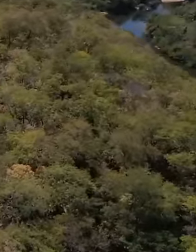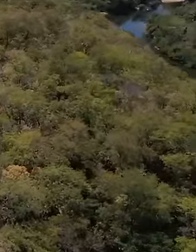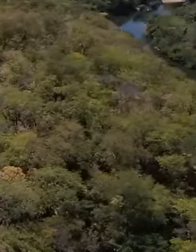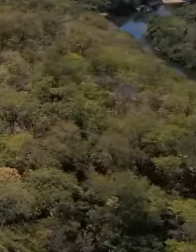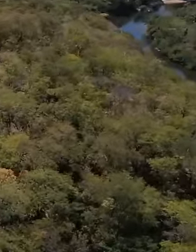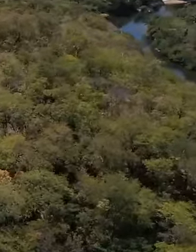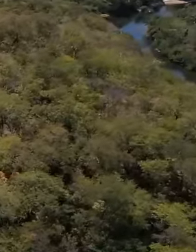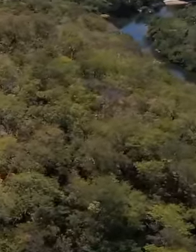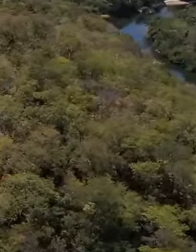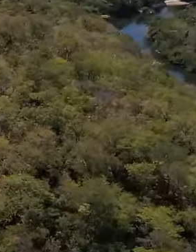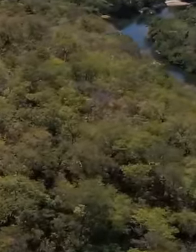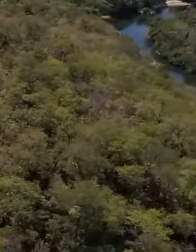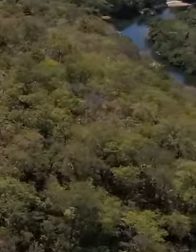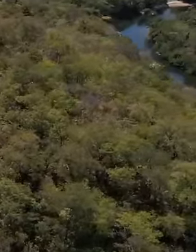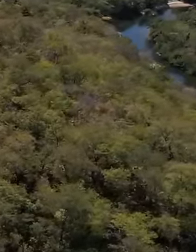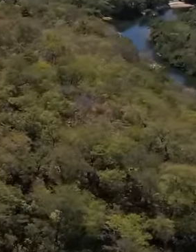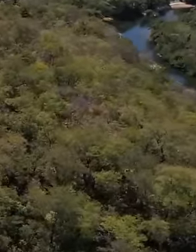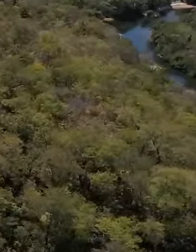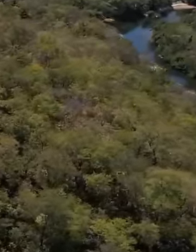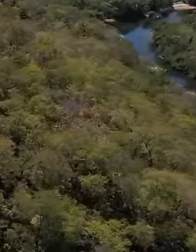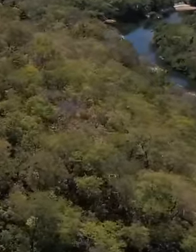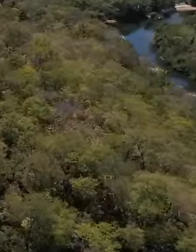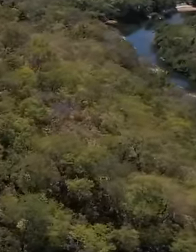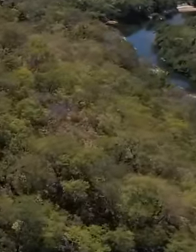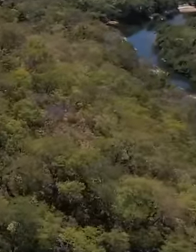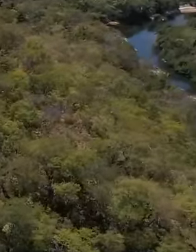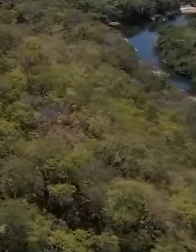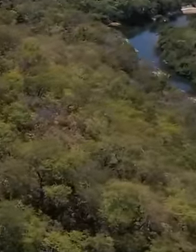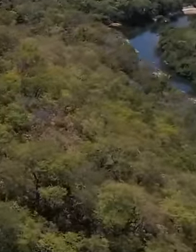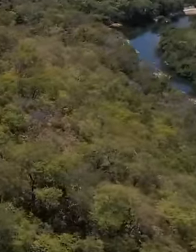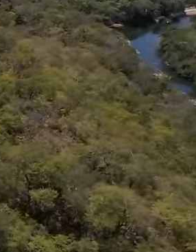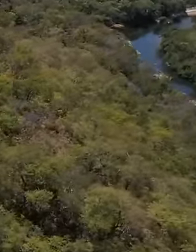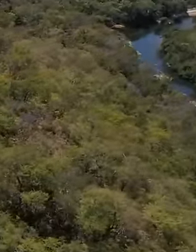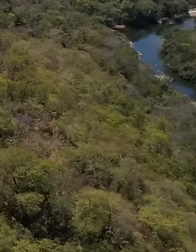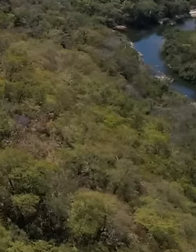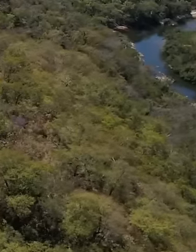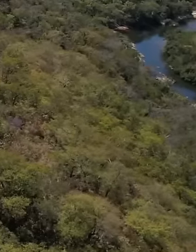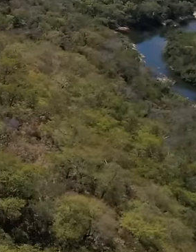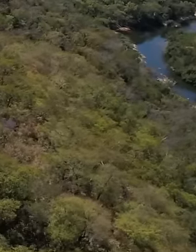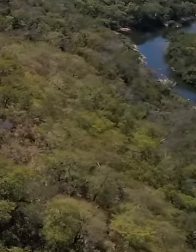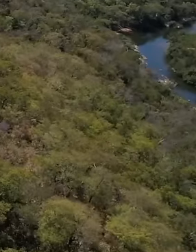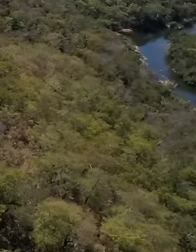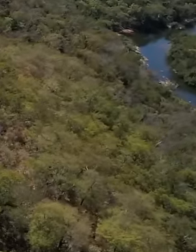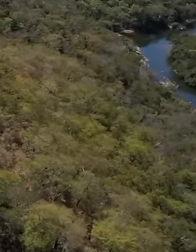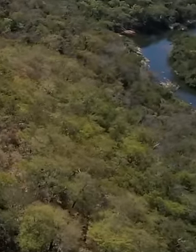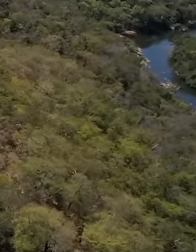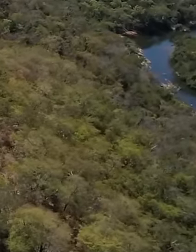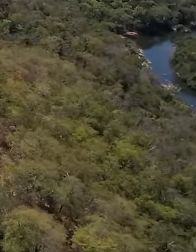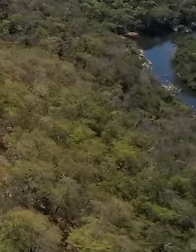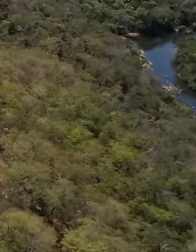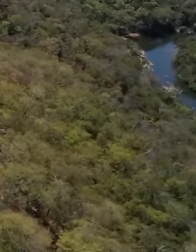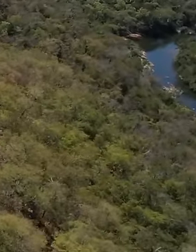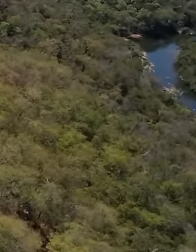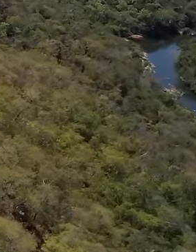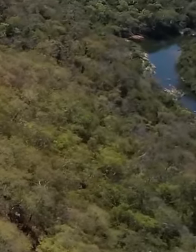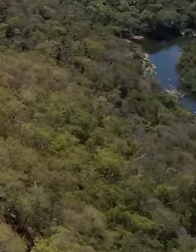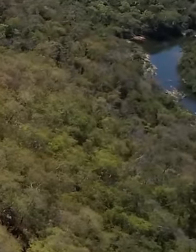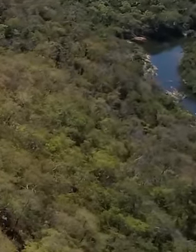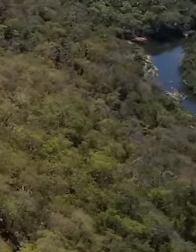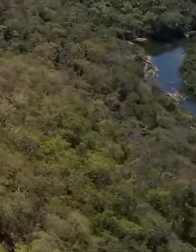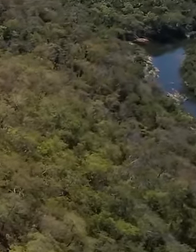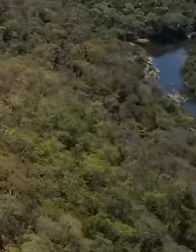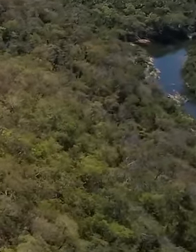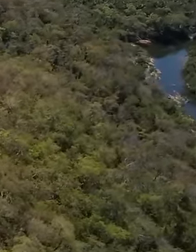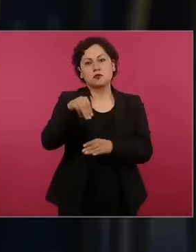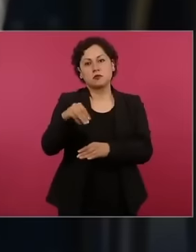del próximo año para cumplir este requisito, pero le queda más de 1.2 millones de metros cúbicos para entregar. Esto según